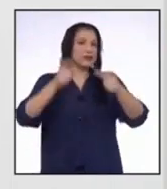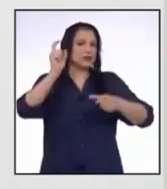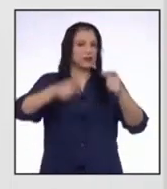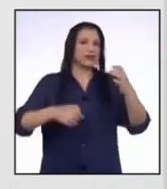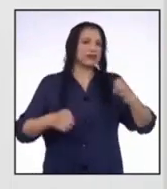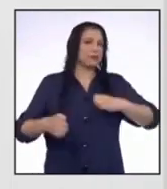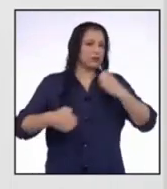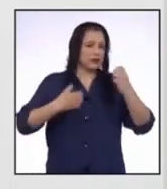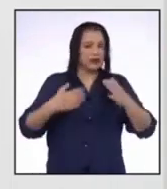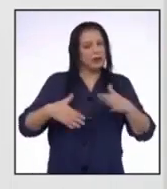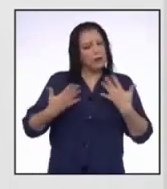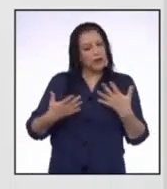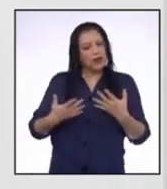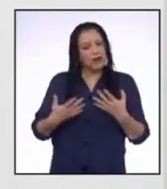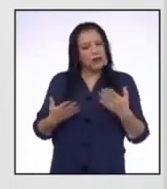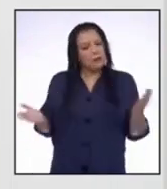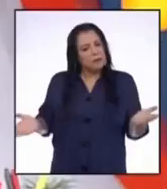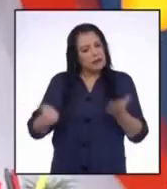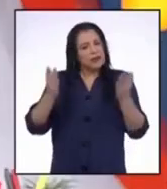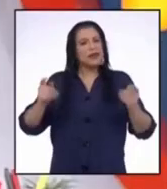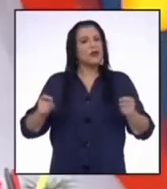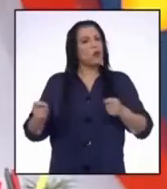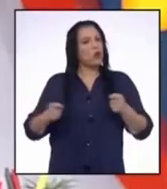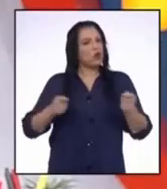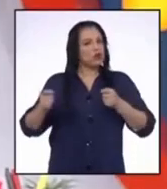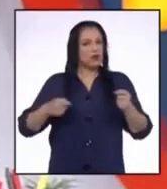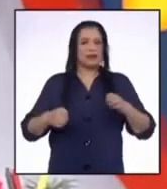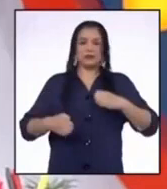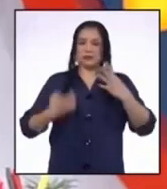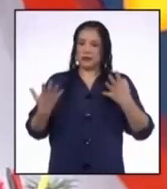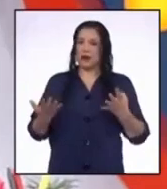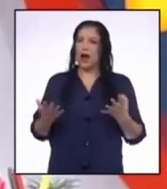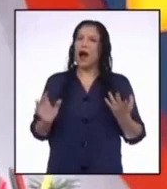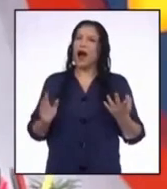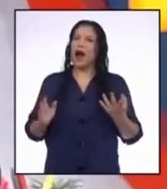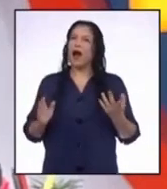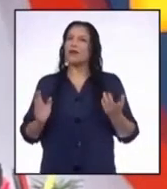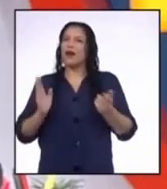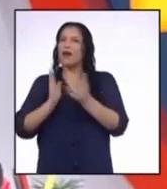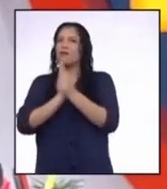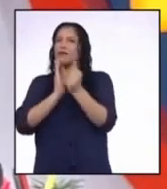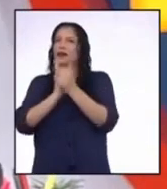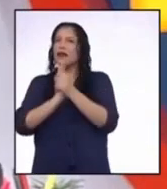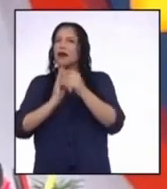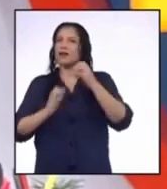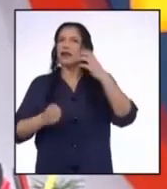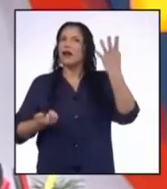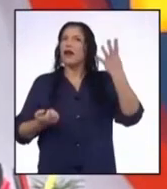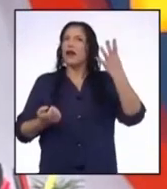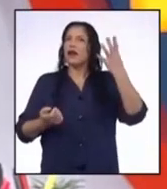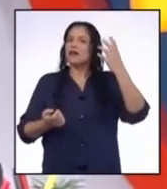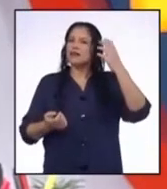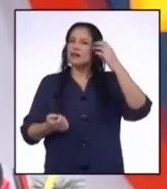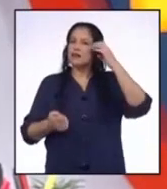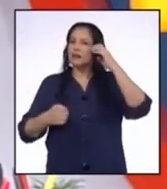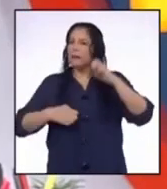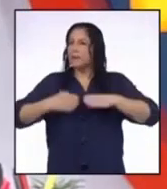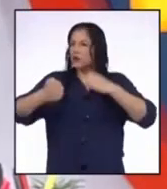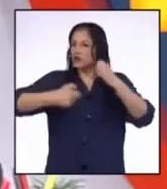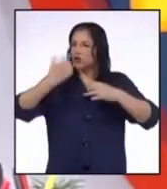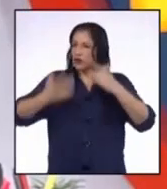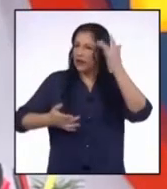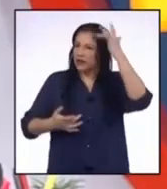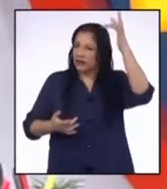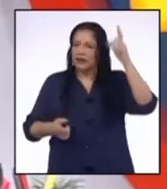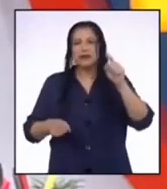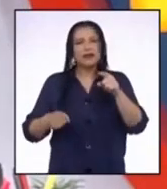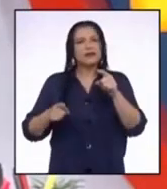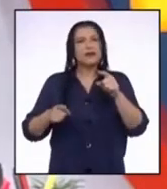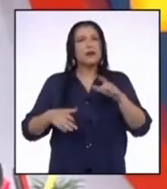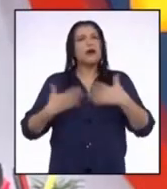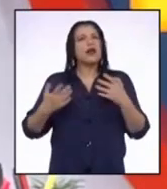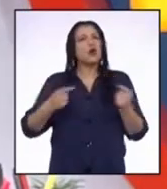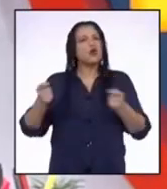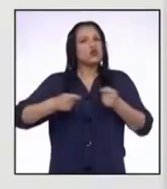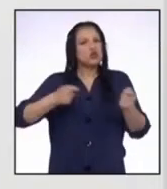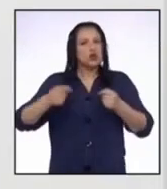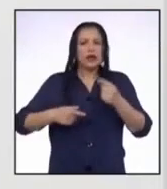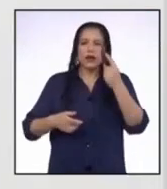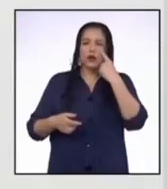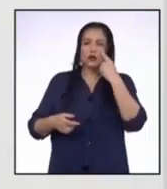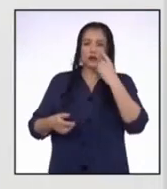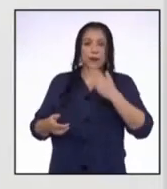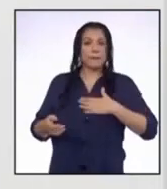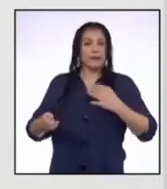manejar adecuadamente las emociones. O sea, la competencia emocional es la habilidad para reconocer nuestras emociones y saber cómo